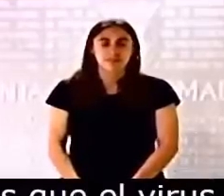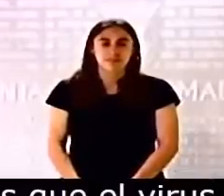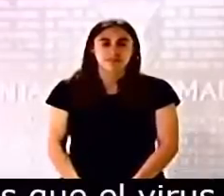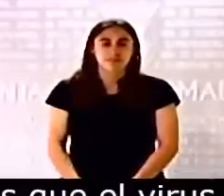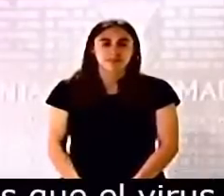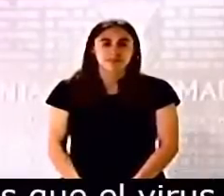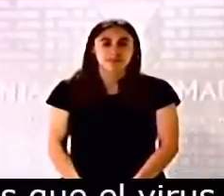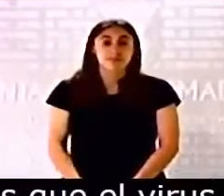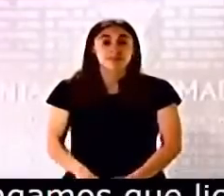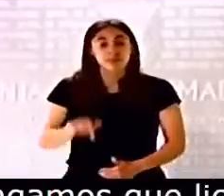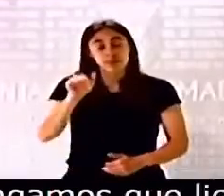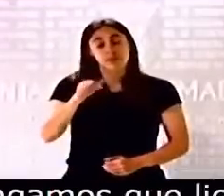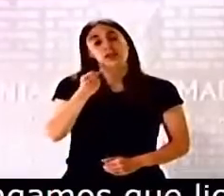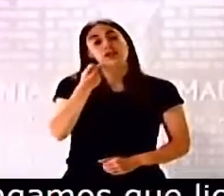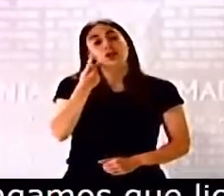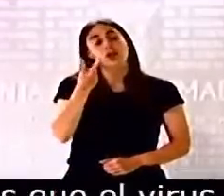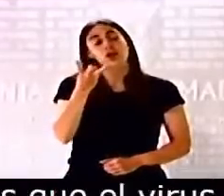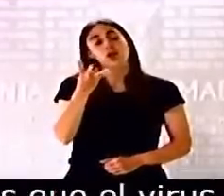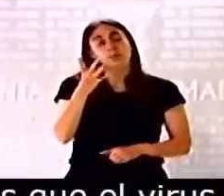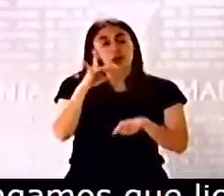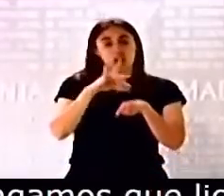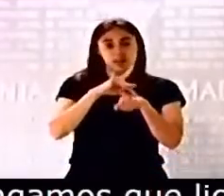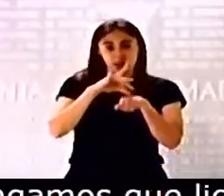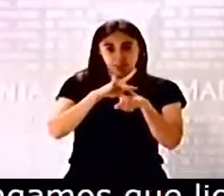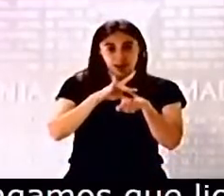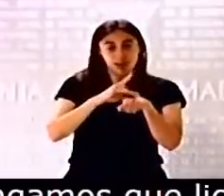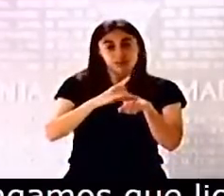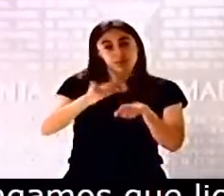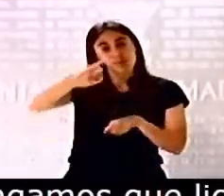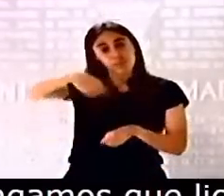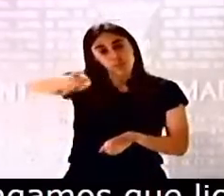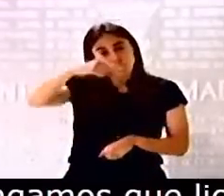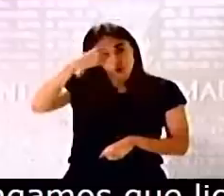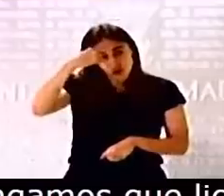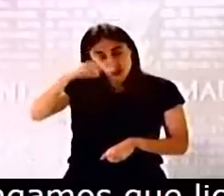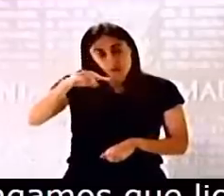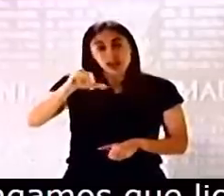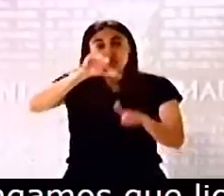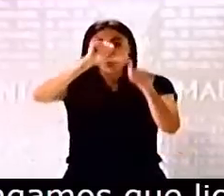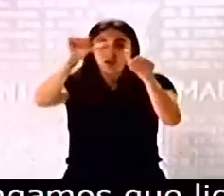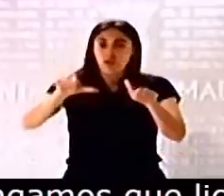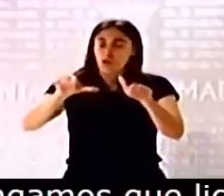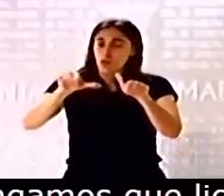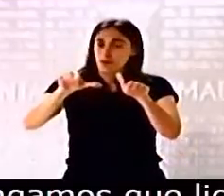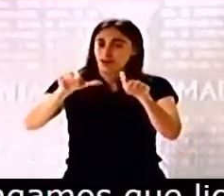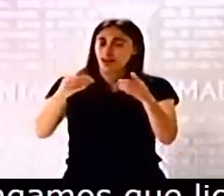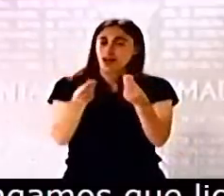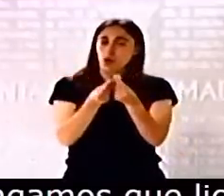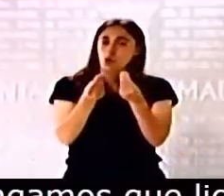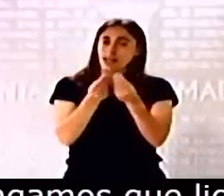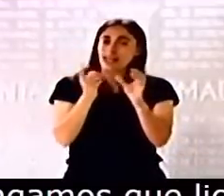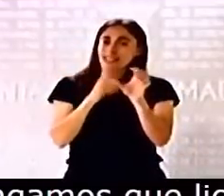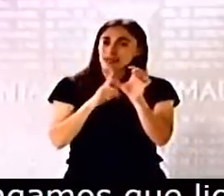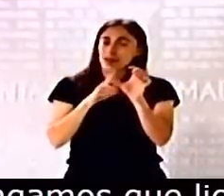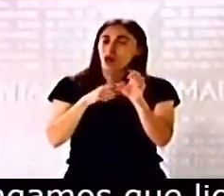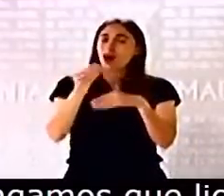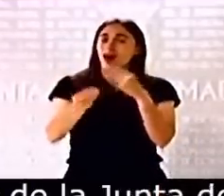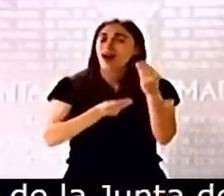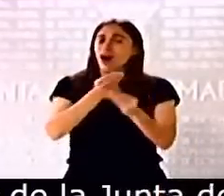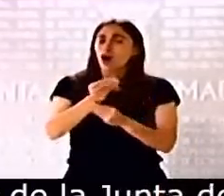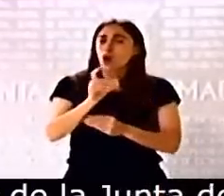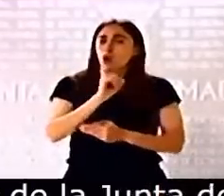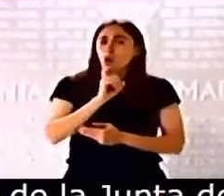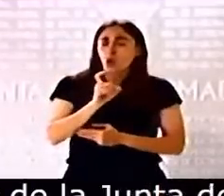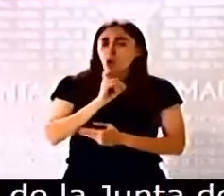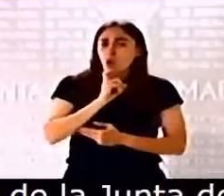Dadas estas cifras epidemiológicas, saben ustedes que la forma de proceder de la Junta de Extremadura ha sido